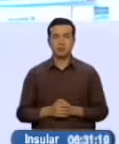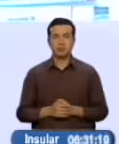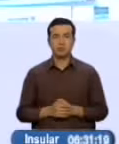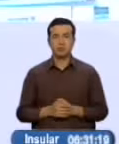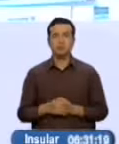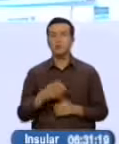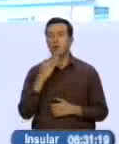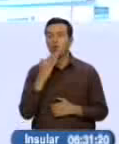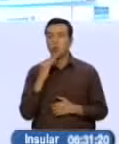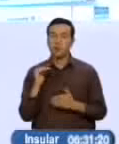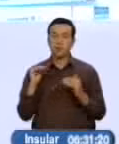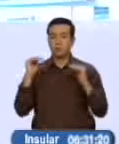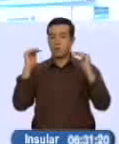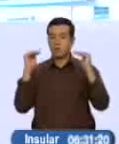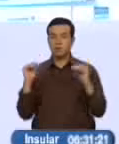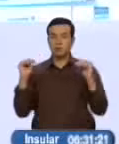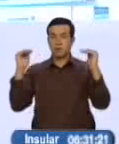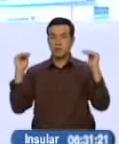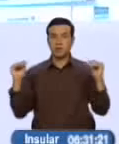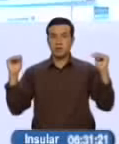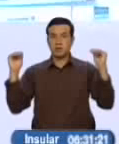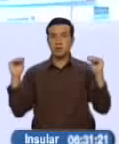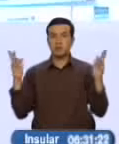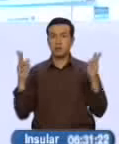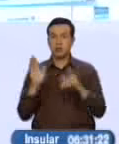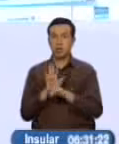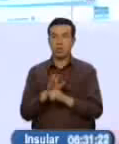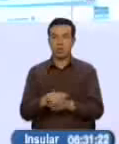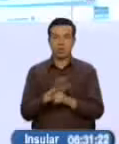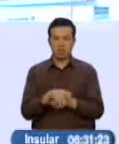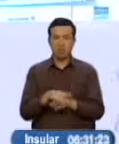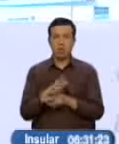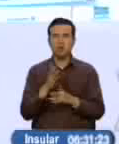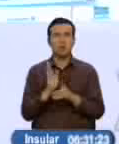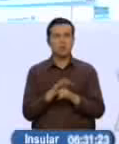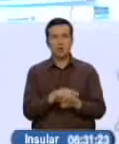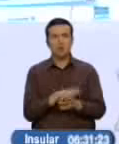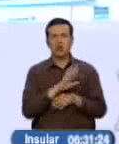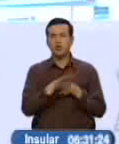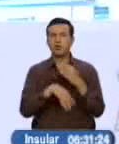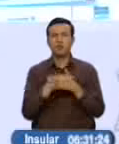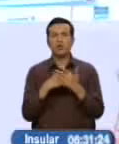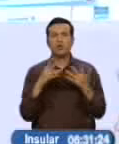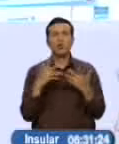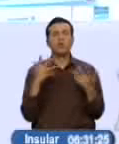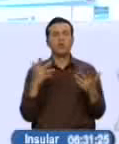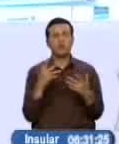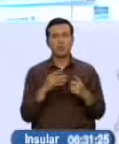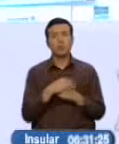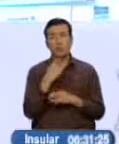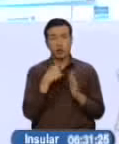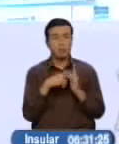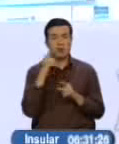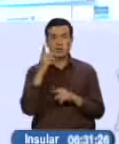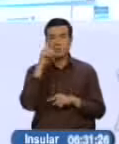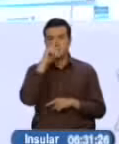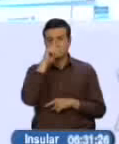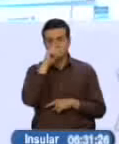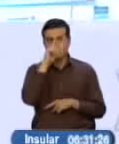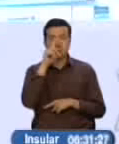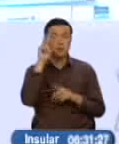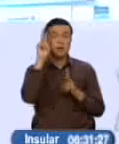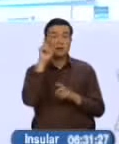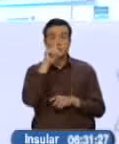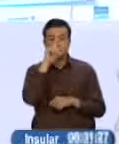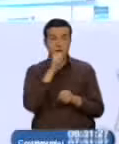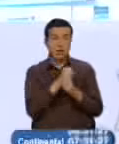una cierta categorización puesta por un sistema absolutamente excluyente que excluyó a todo lo que era los trabajadores, entre